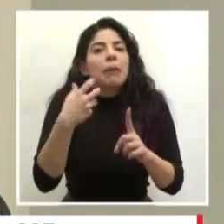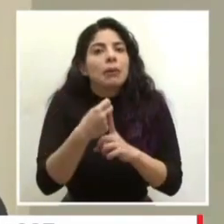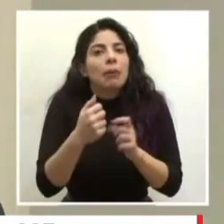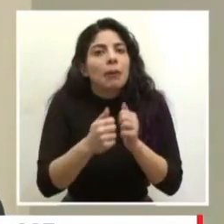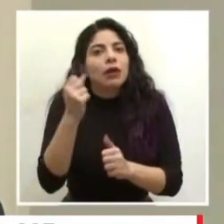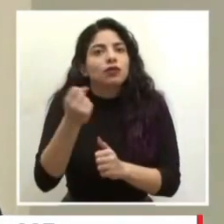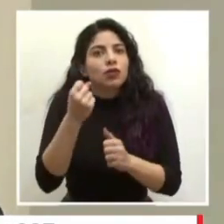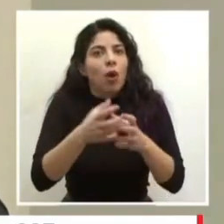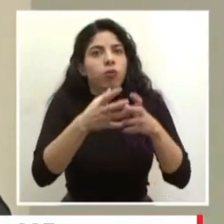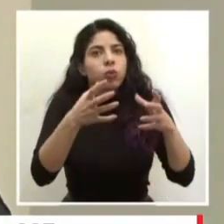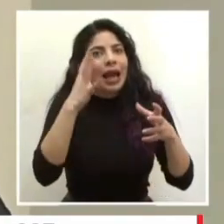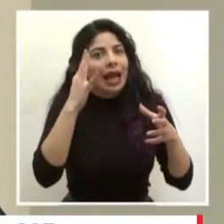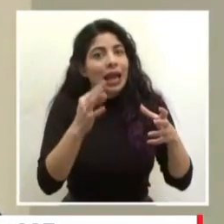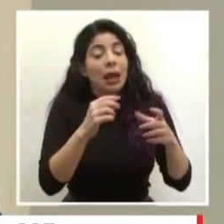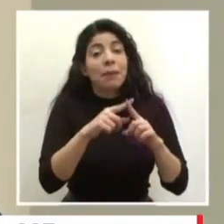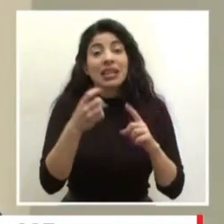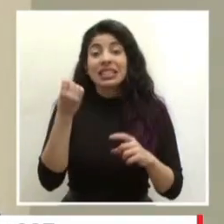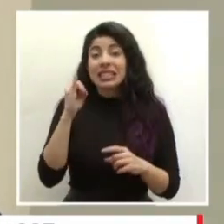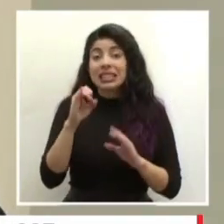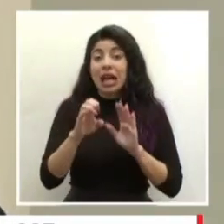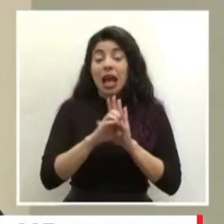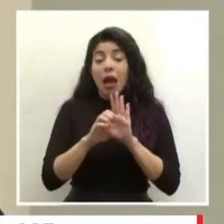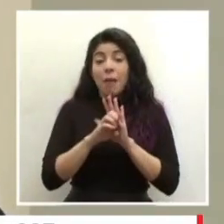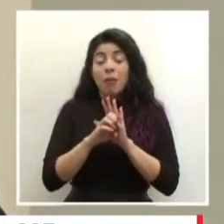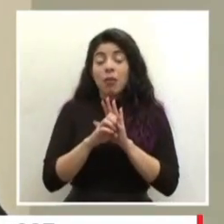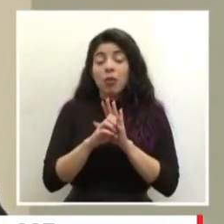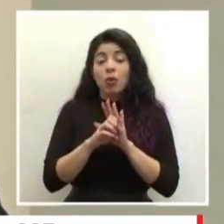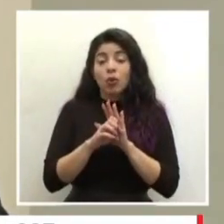se hubiera adoptado la medida de